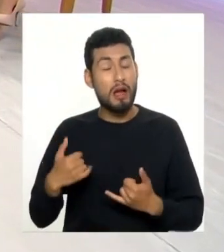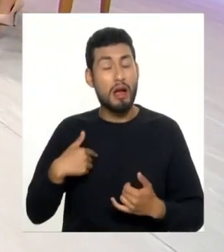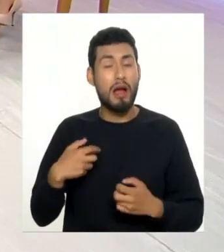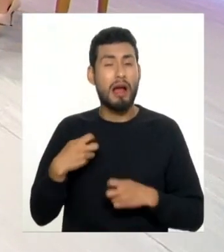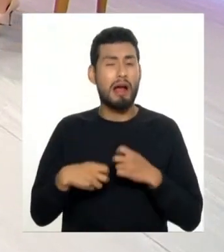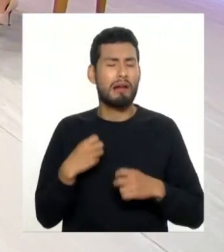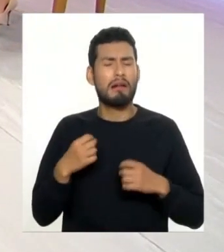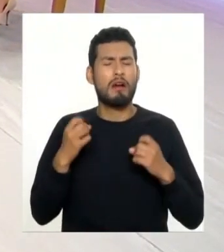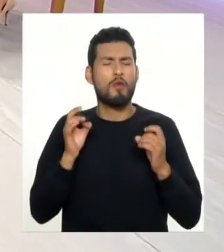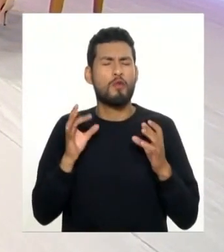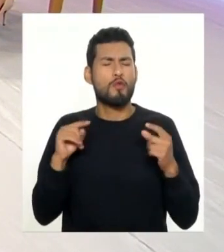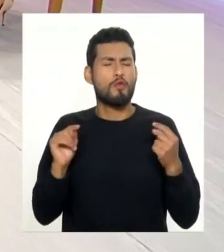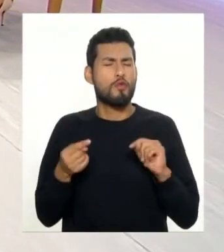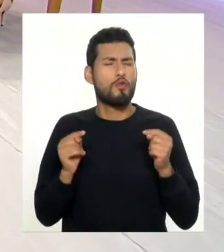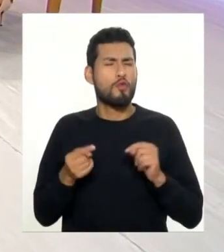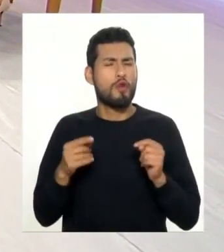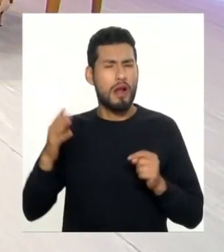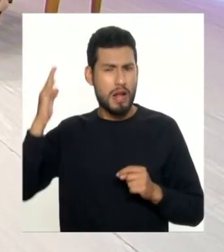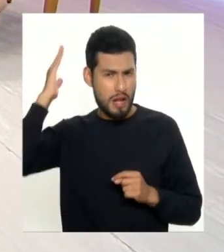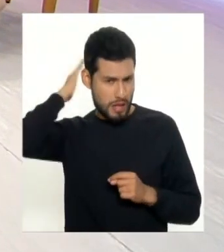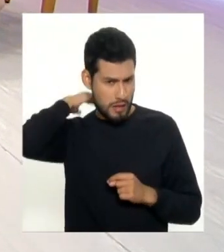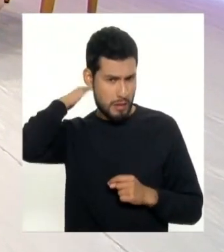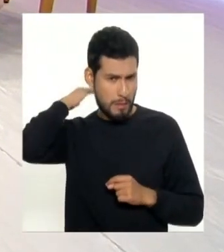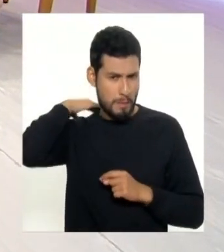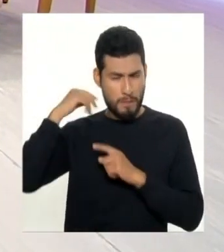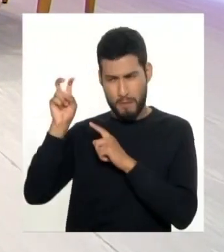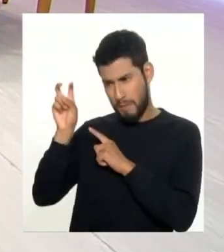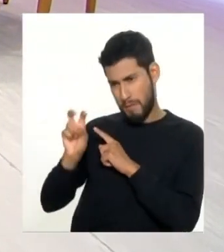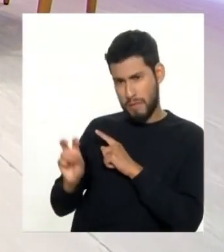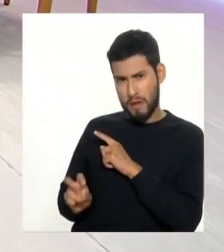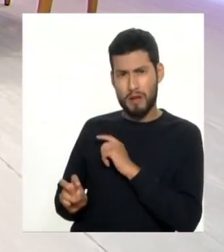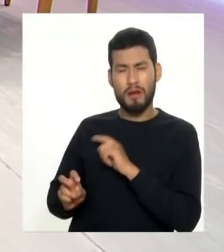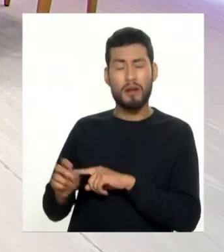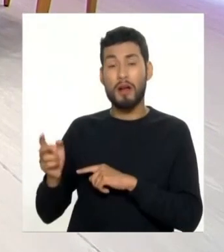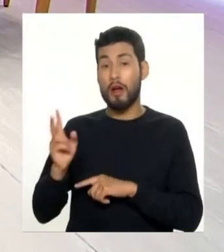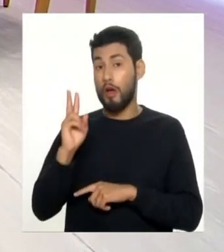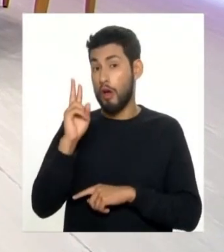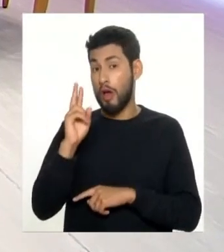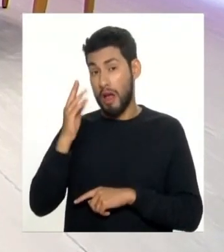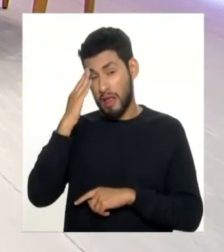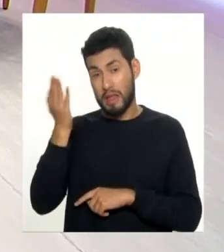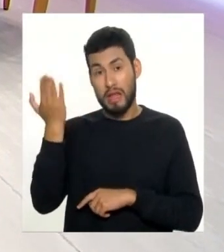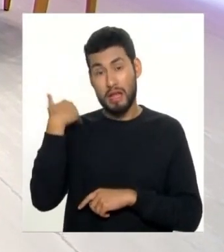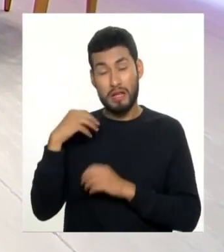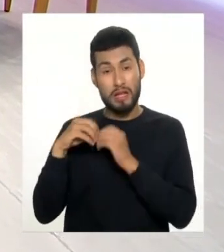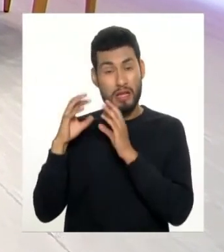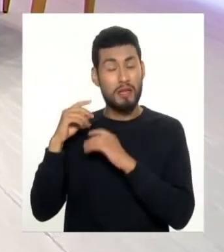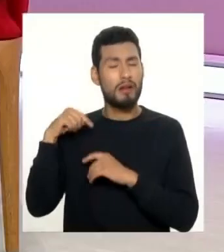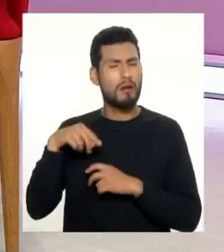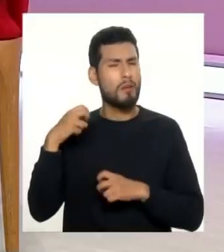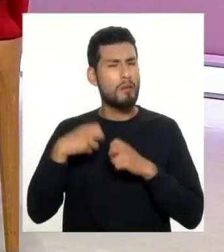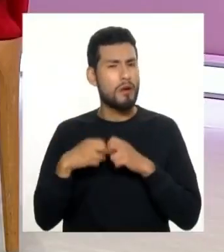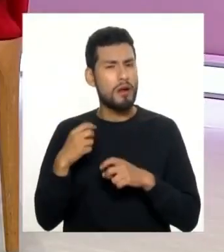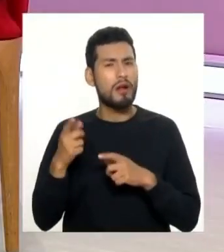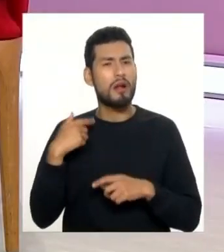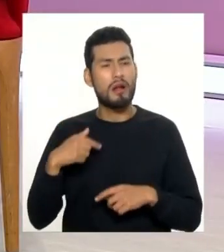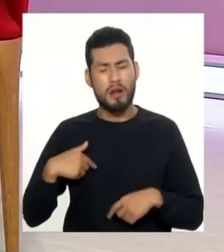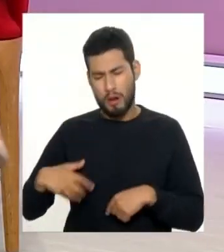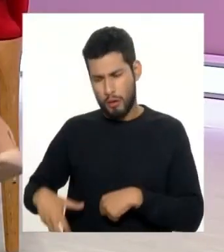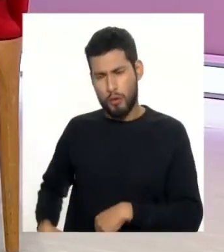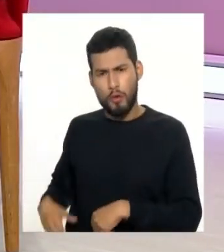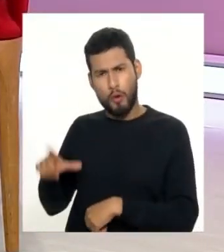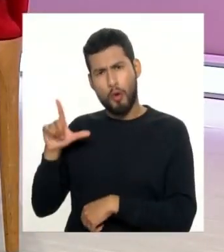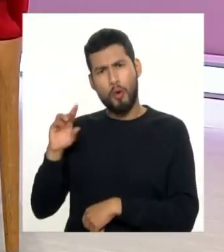el dolor en la espalda nuevamente y hace 2 días nuevamente me ha reconocido el tema de la lumbar. Muy